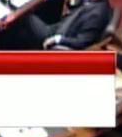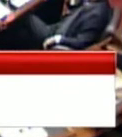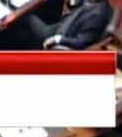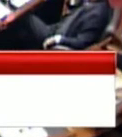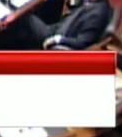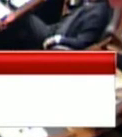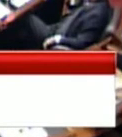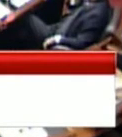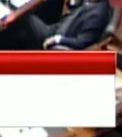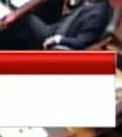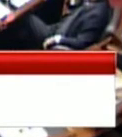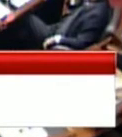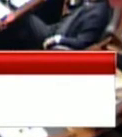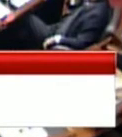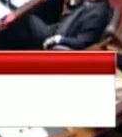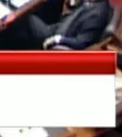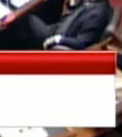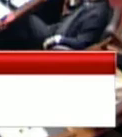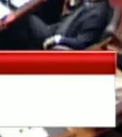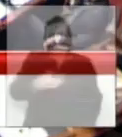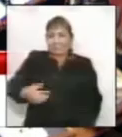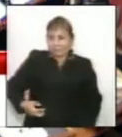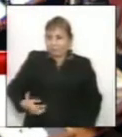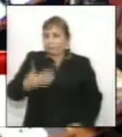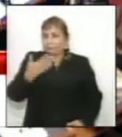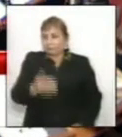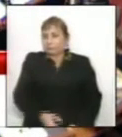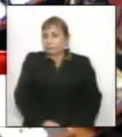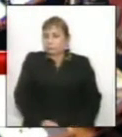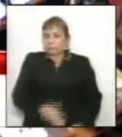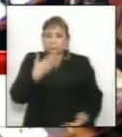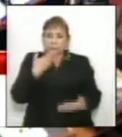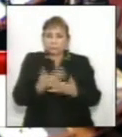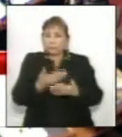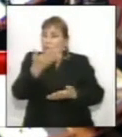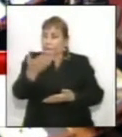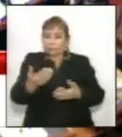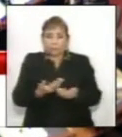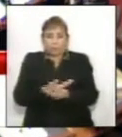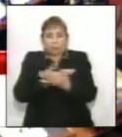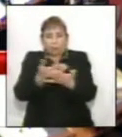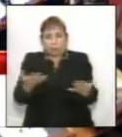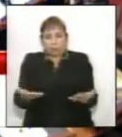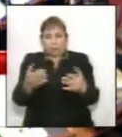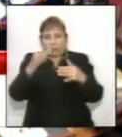Señor presidente, muchas gracias. A través suyo, extender el saludo